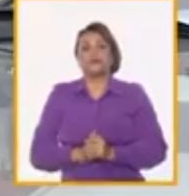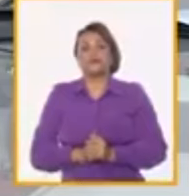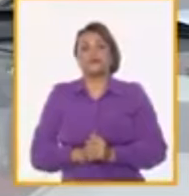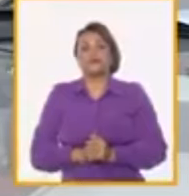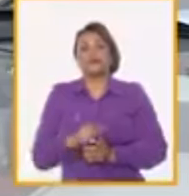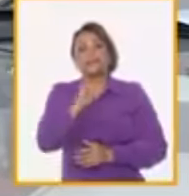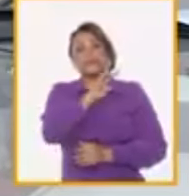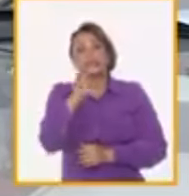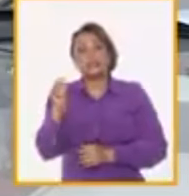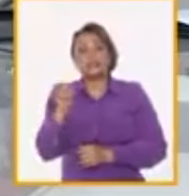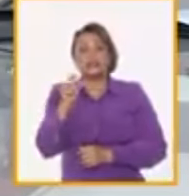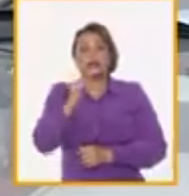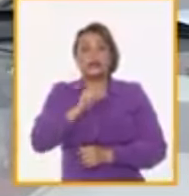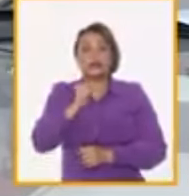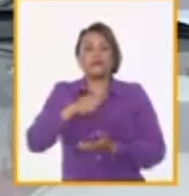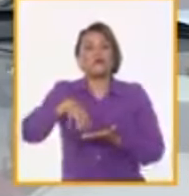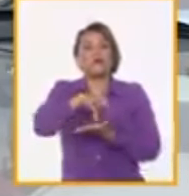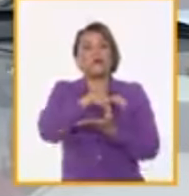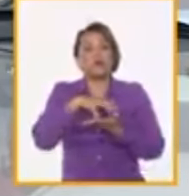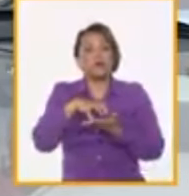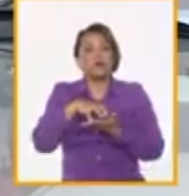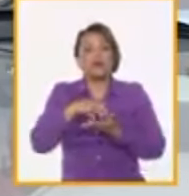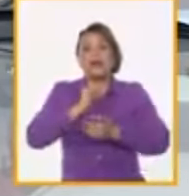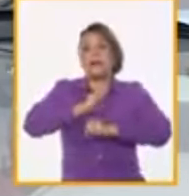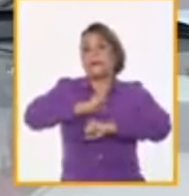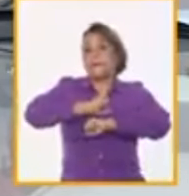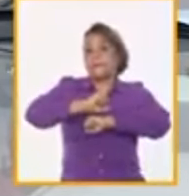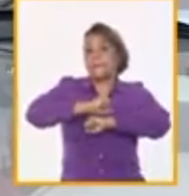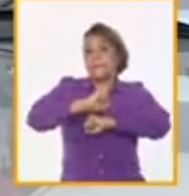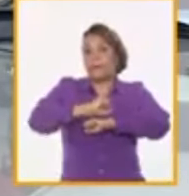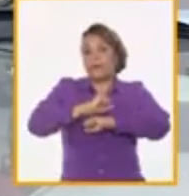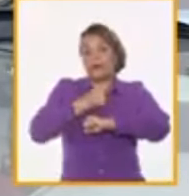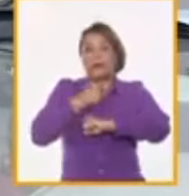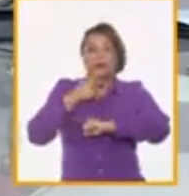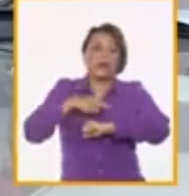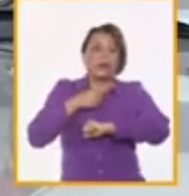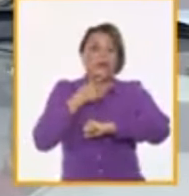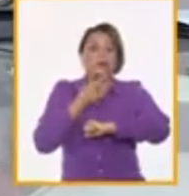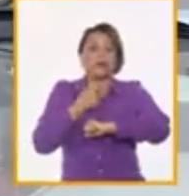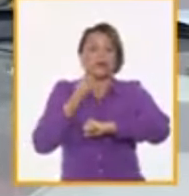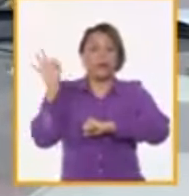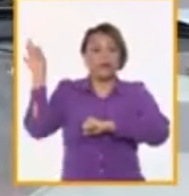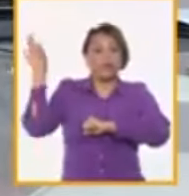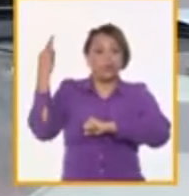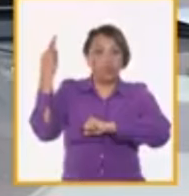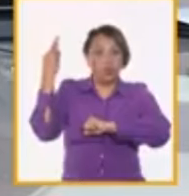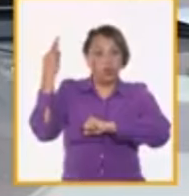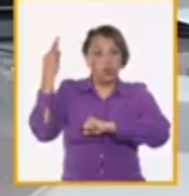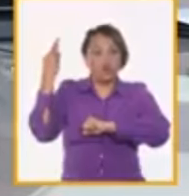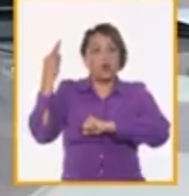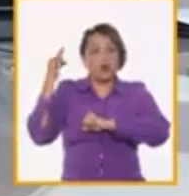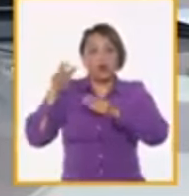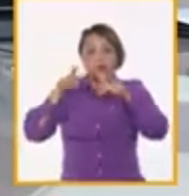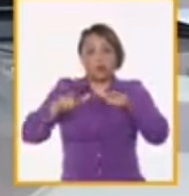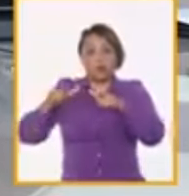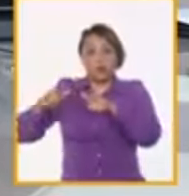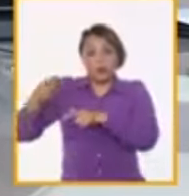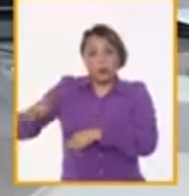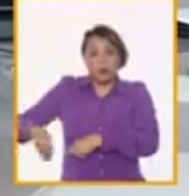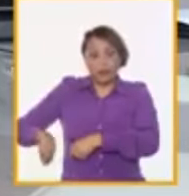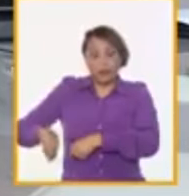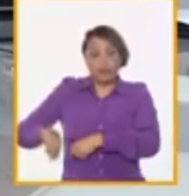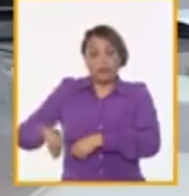son híbridas, y que entonces bombean durante, cuando hay sol, con los paneles solares, y